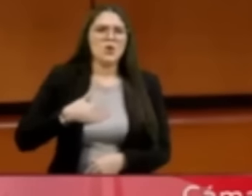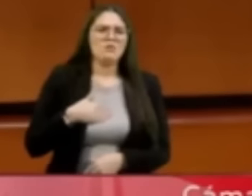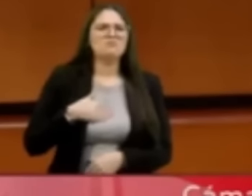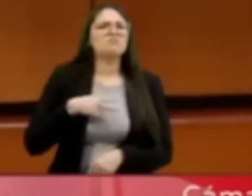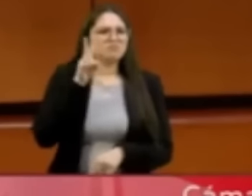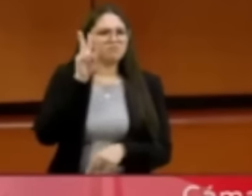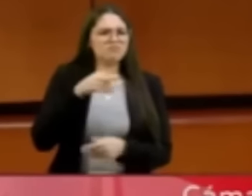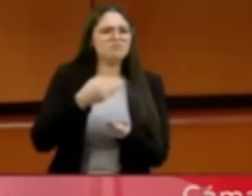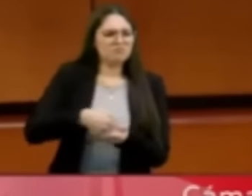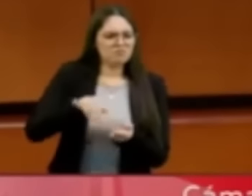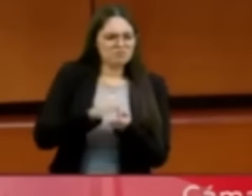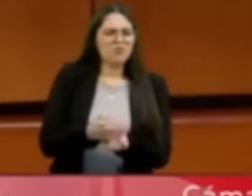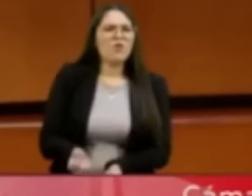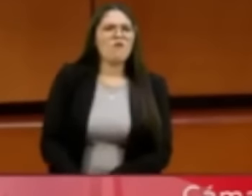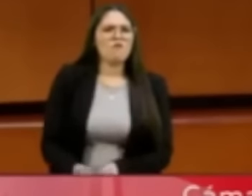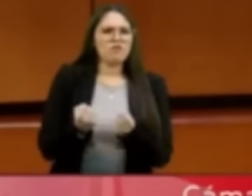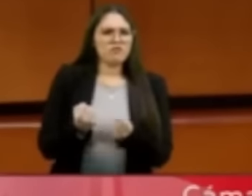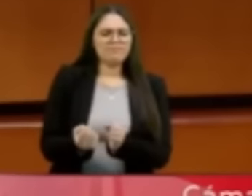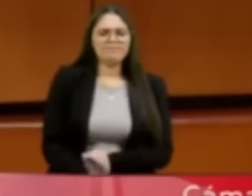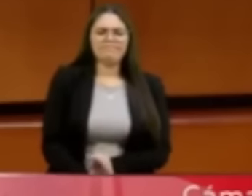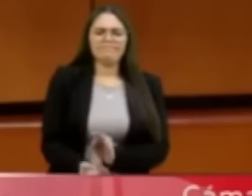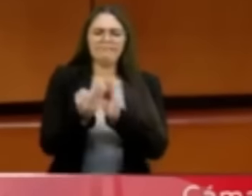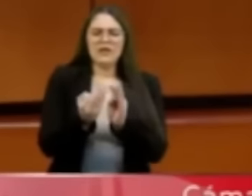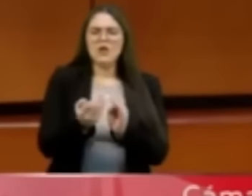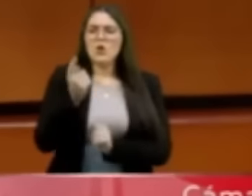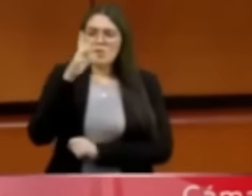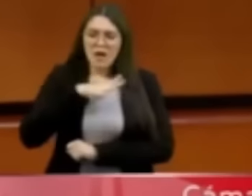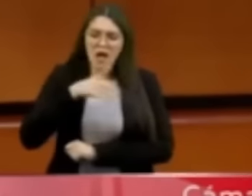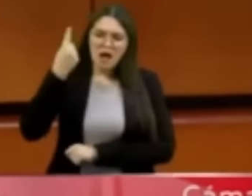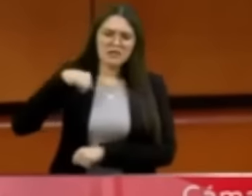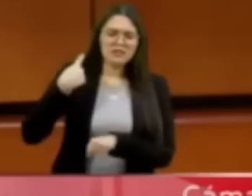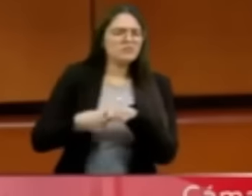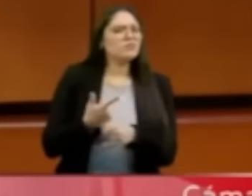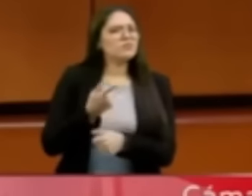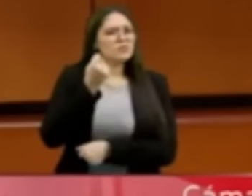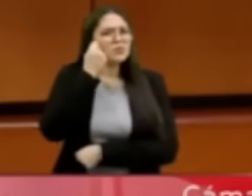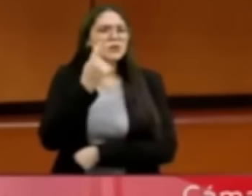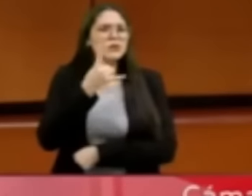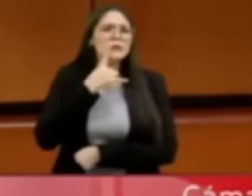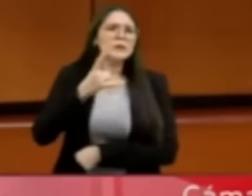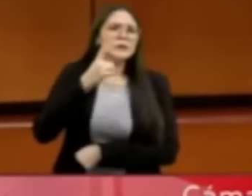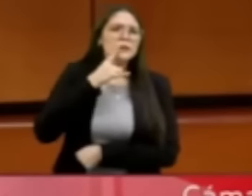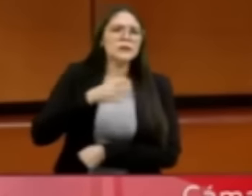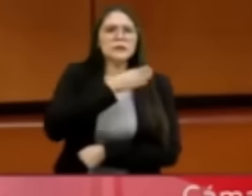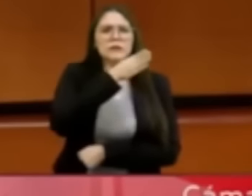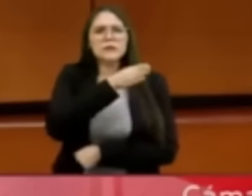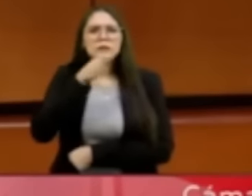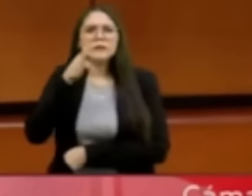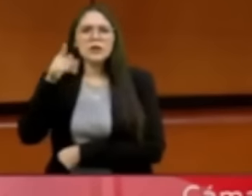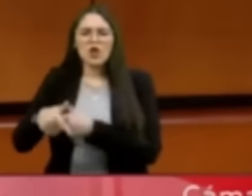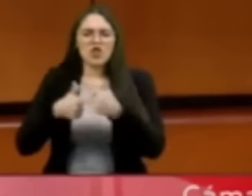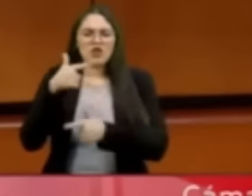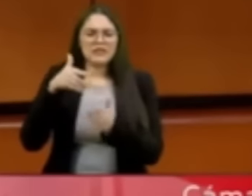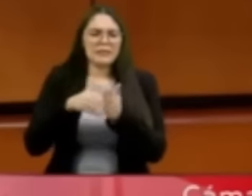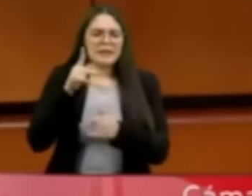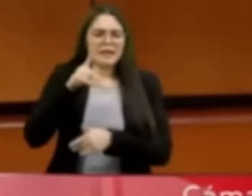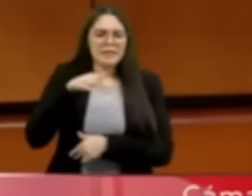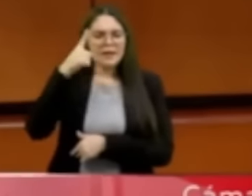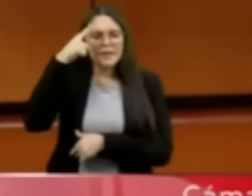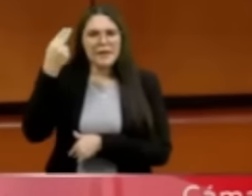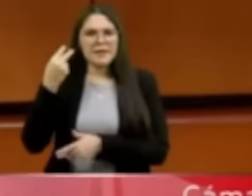enfrentó con valor sus circunstancias y a pesar de estar enfermo, recorrió, vuelvo a repetir, 12.000 kilómetros para ser senador de